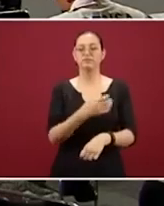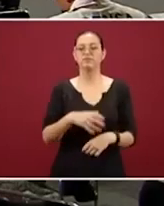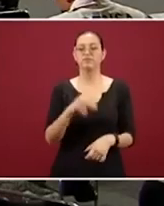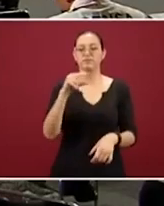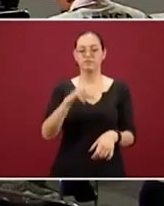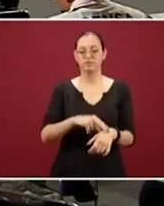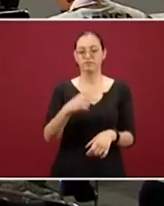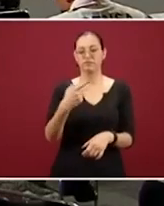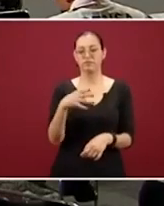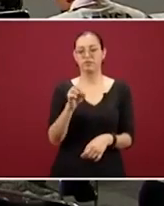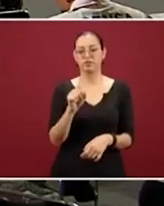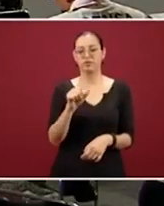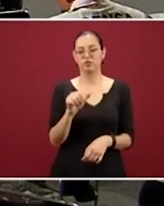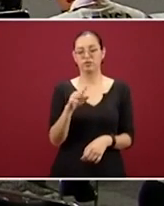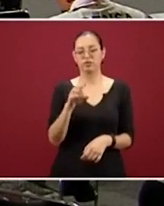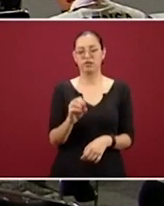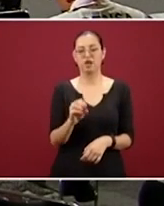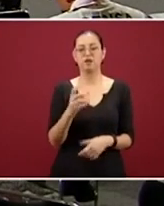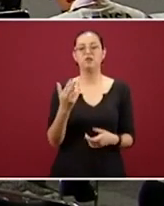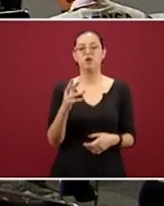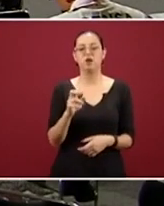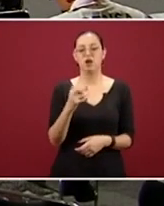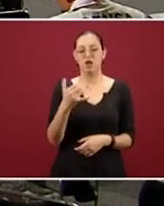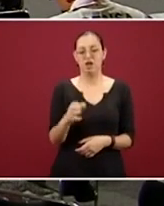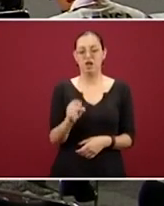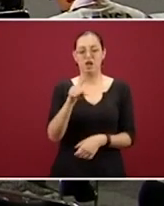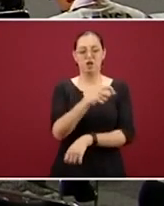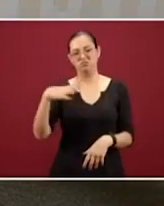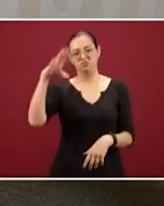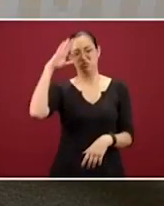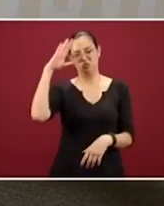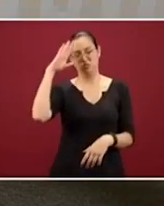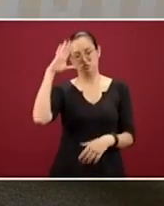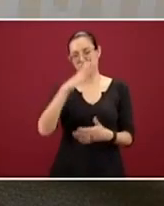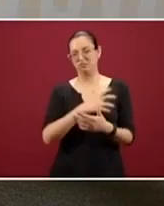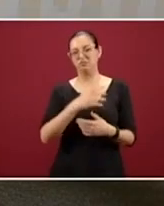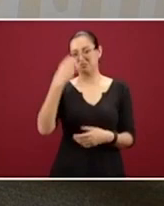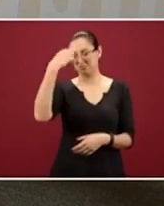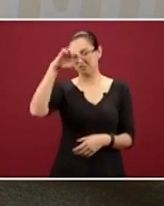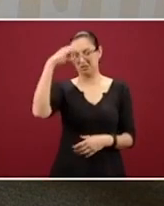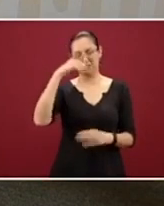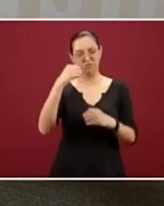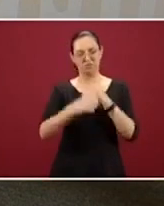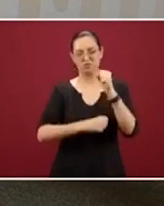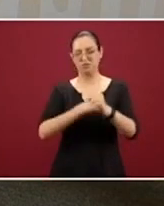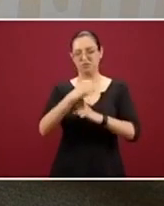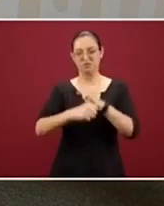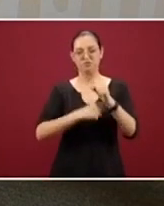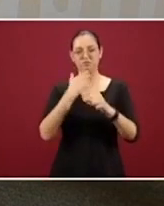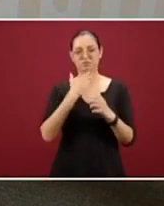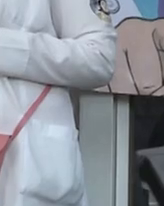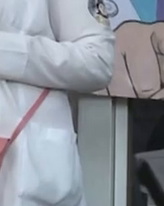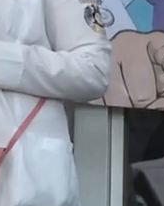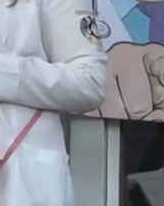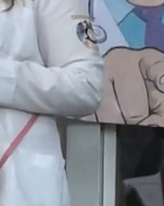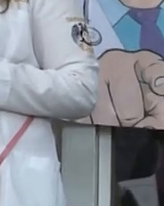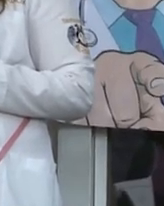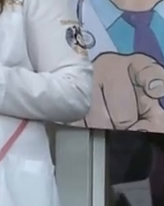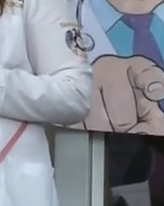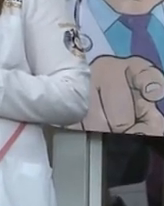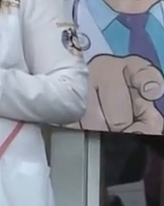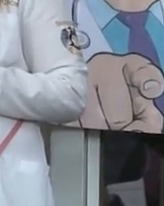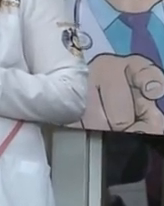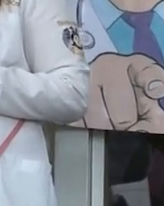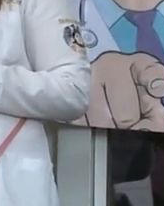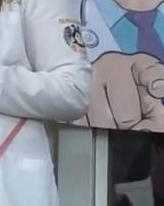el director de prestaciones médicas del instituto mexicano del seguro social víctor hugo borja aburto afirmó que se están preparando 70 hospitales